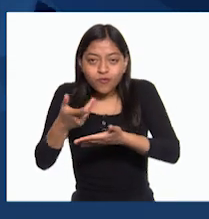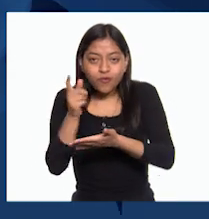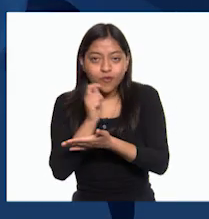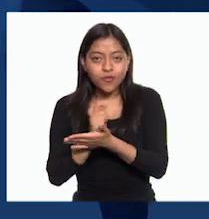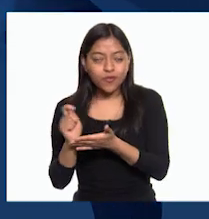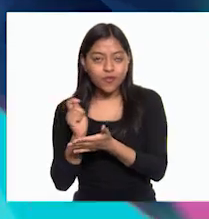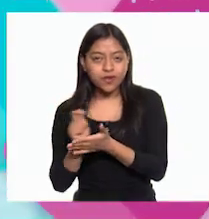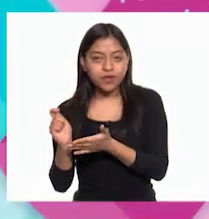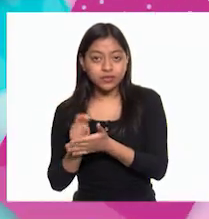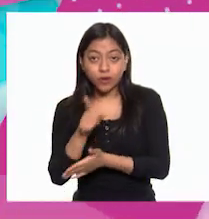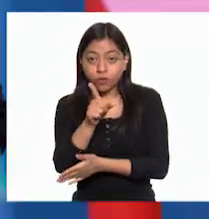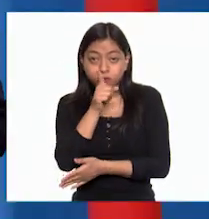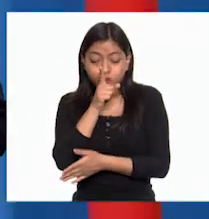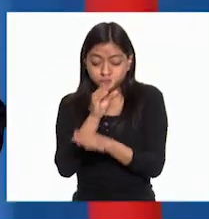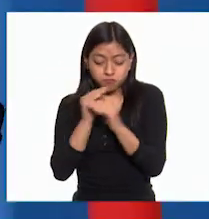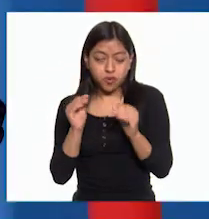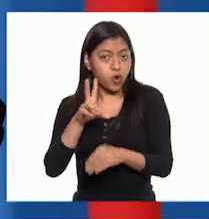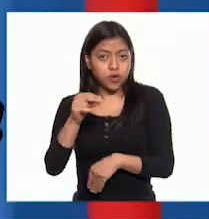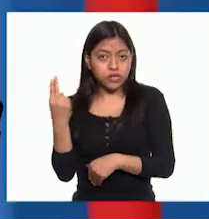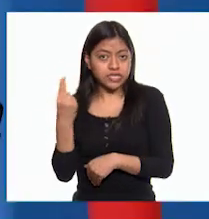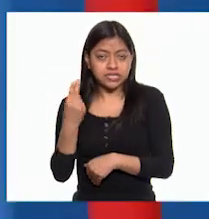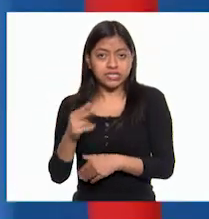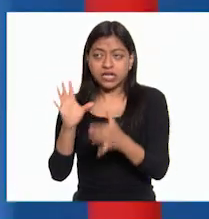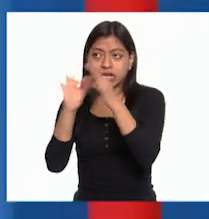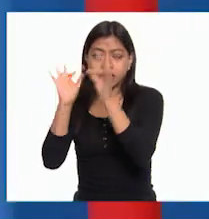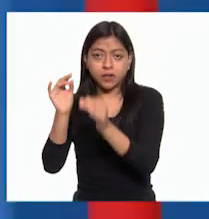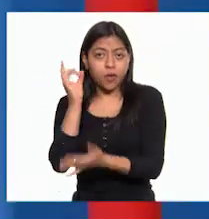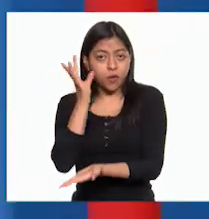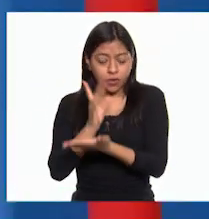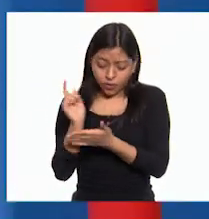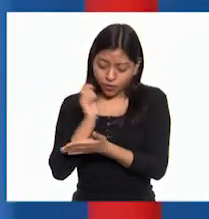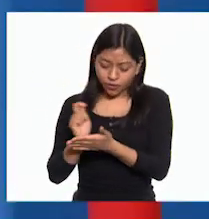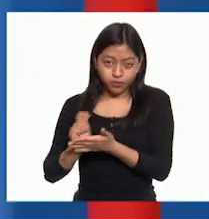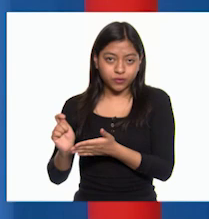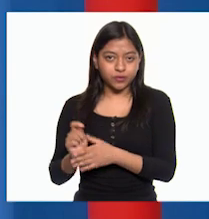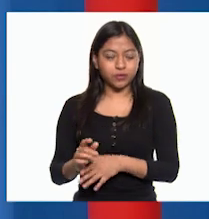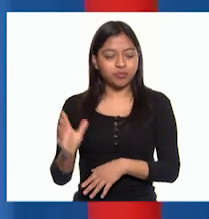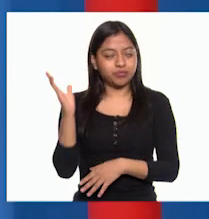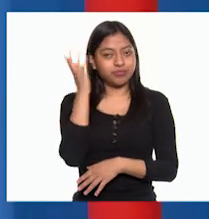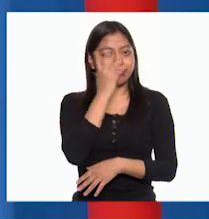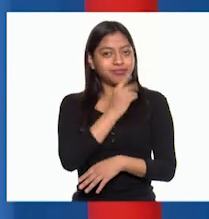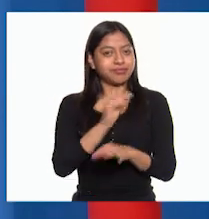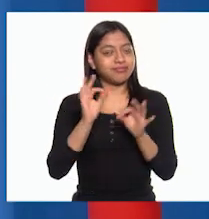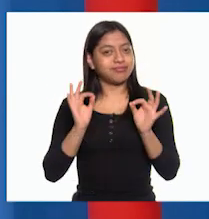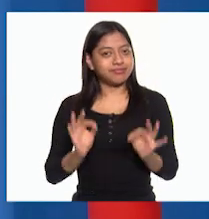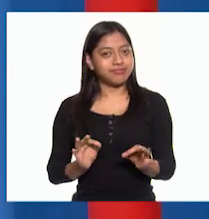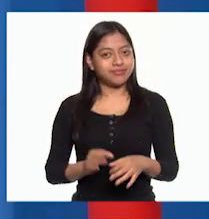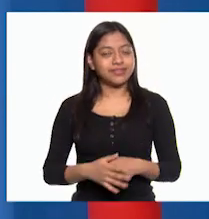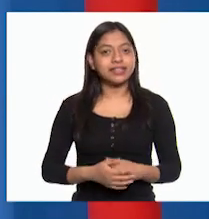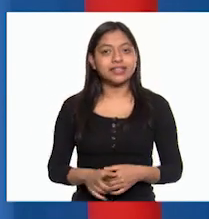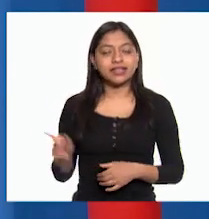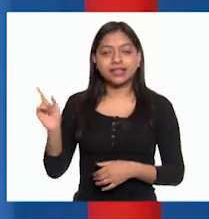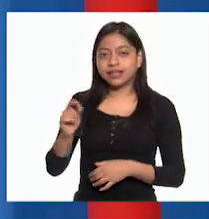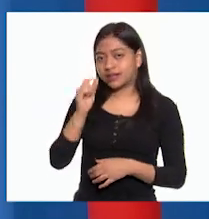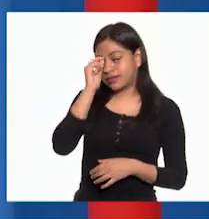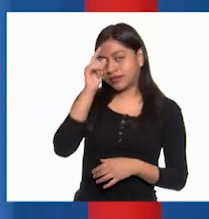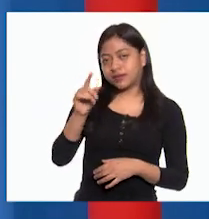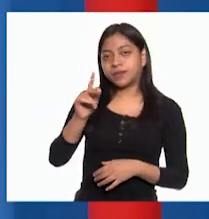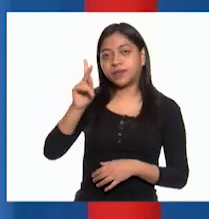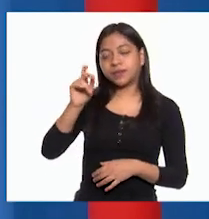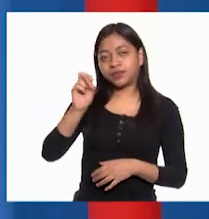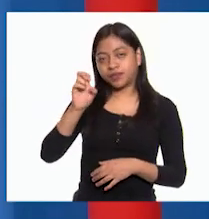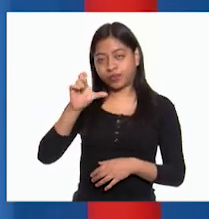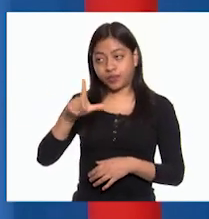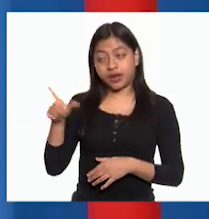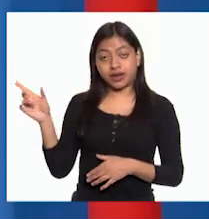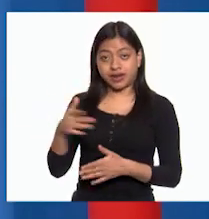todo. ¡Wow! ¡Qué profunda y qué hermosa definición! Las notas sobre poesía de Valéry que hemos leído